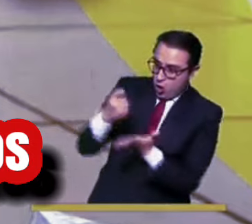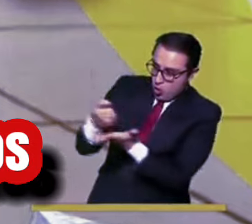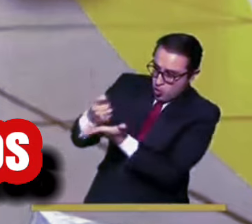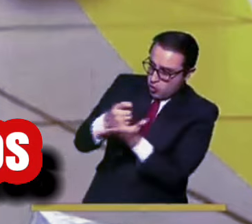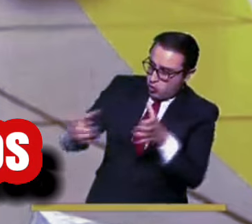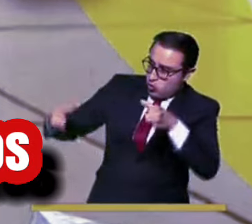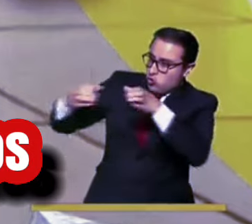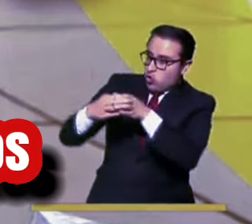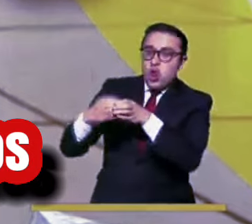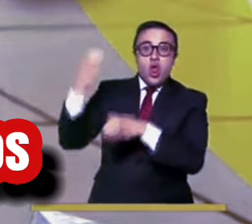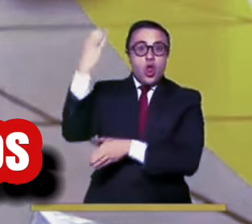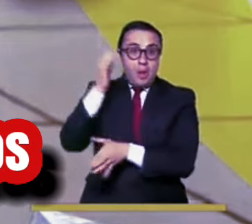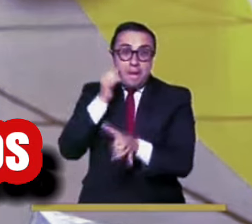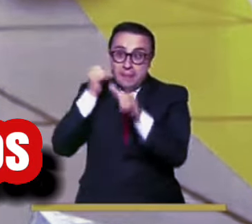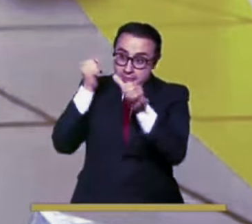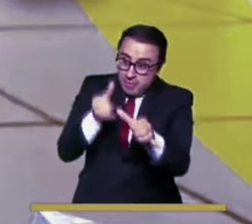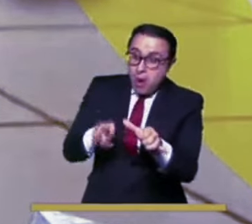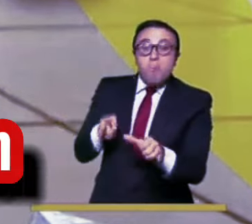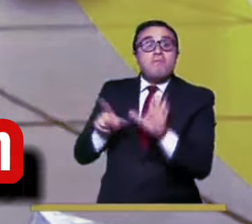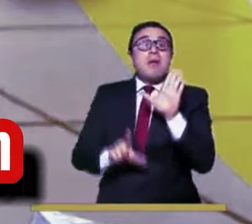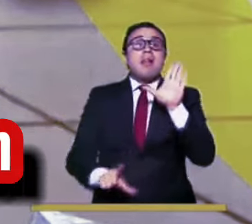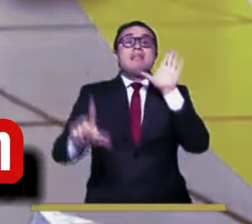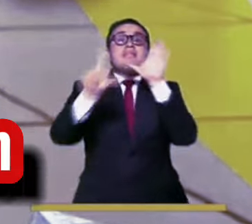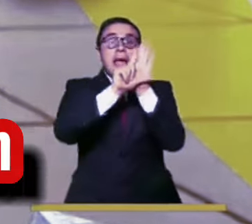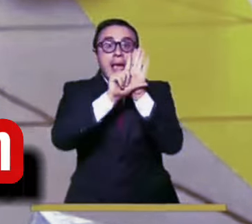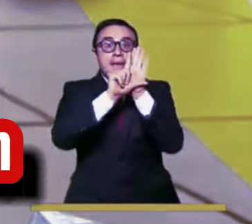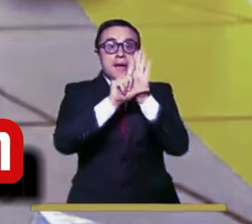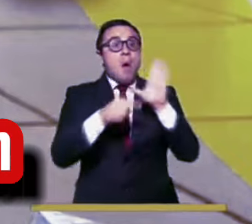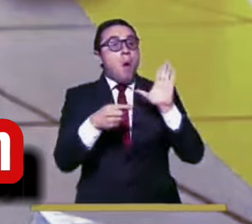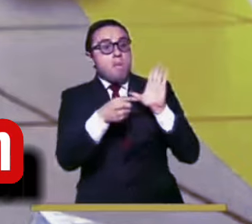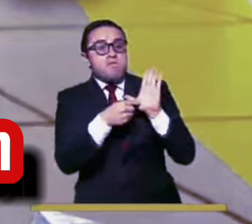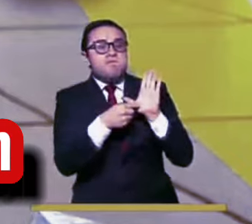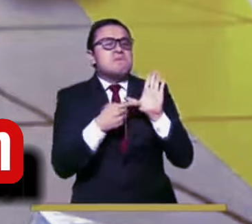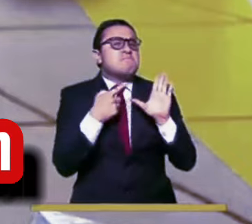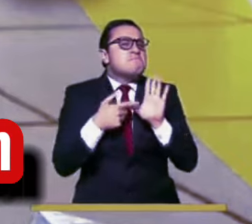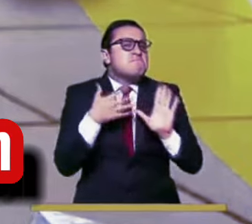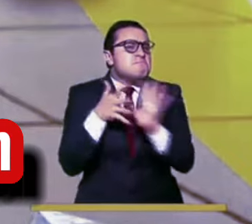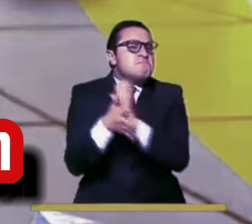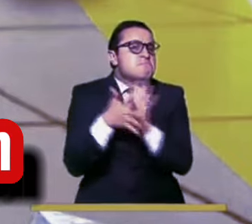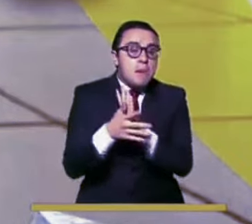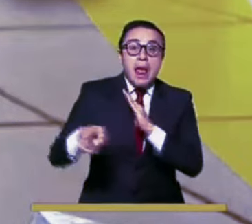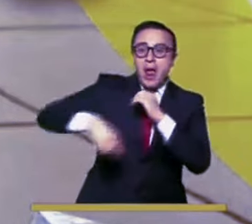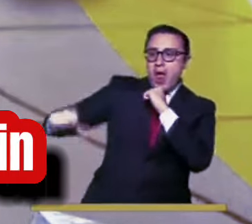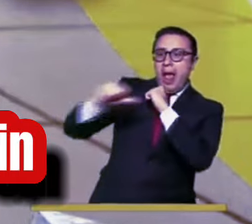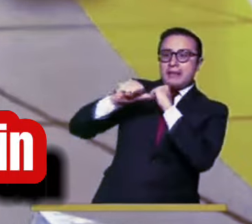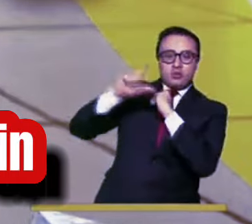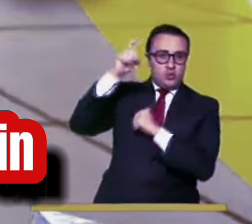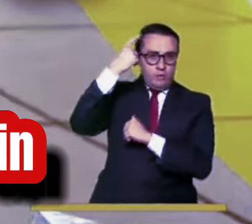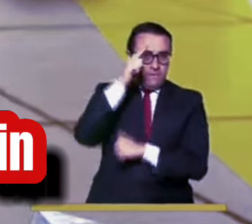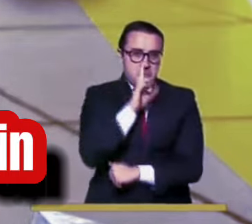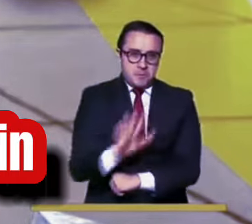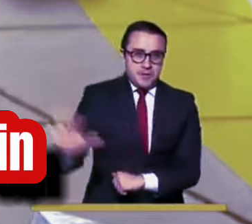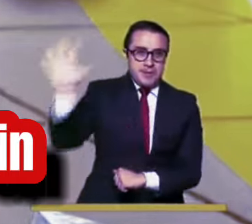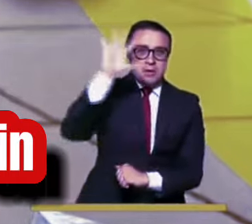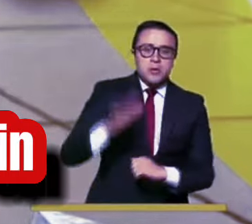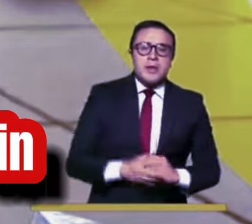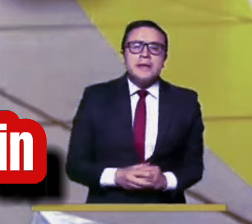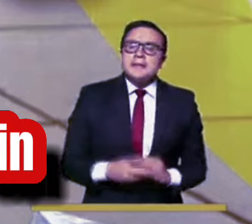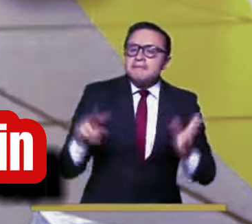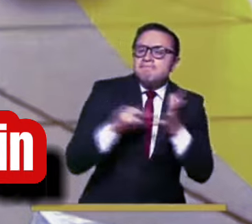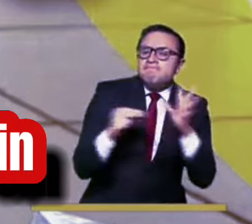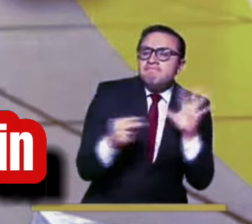Sociedad Colombiana de Ingenieros por ley, es la asesora del gobierno nacional en estas materias. Estamos hablando de